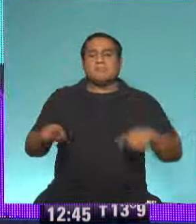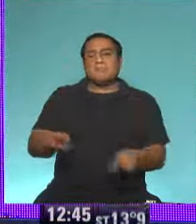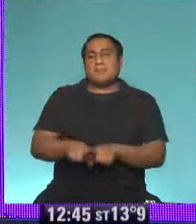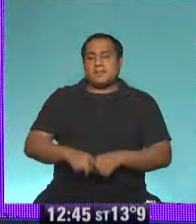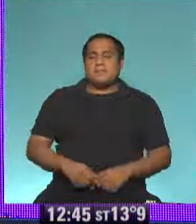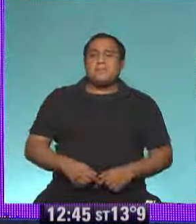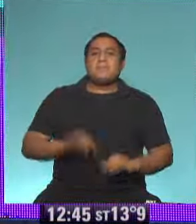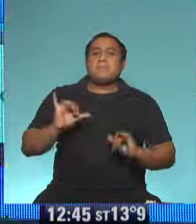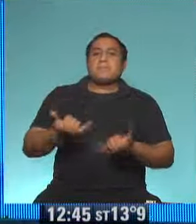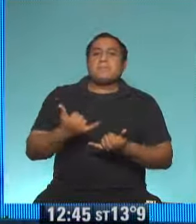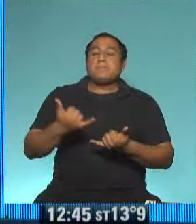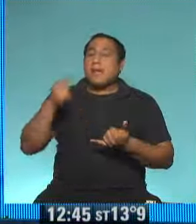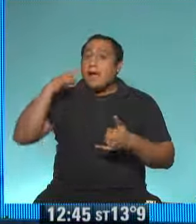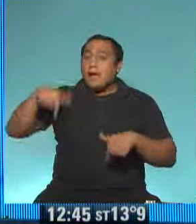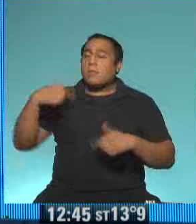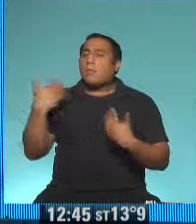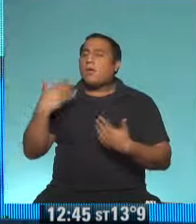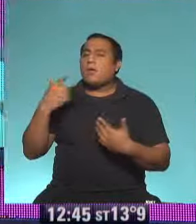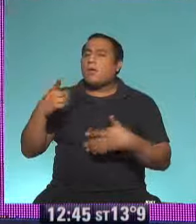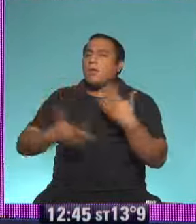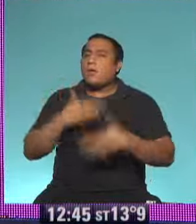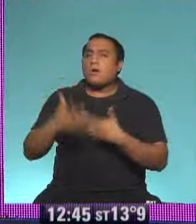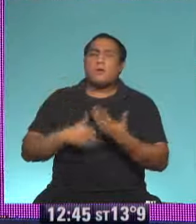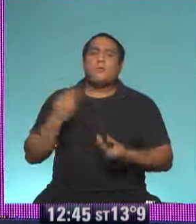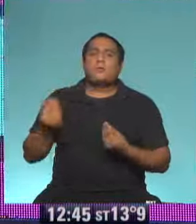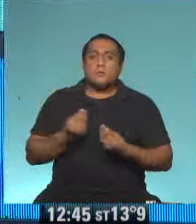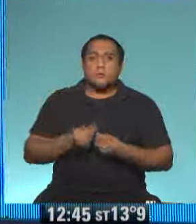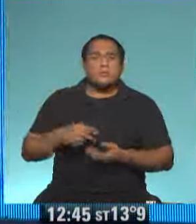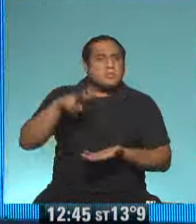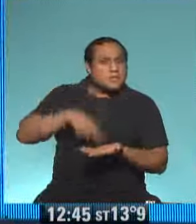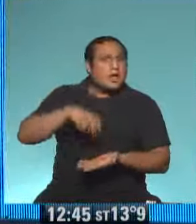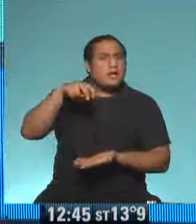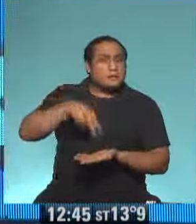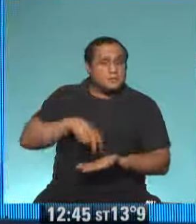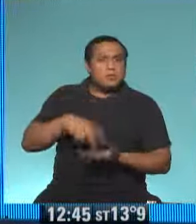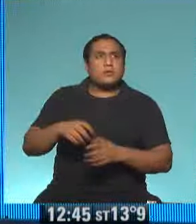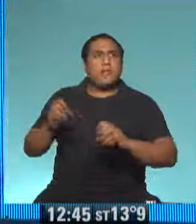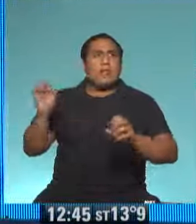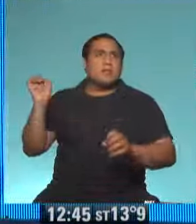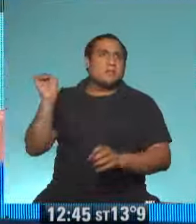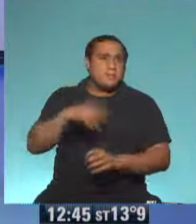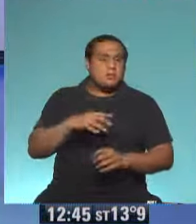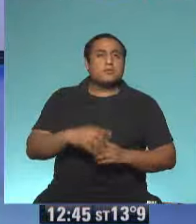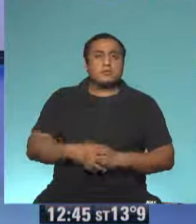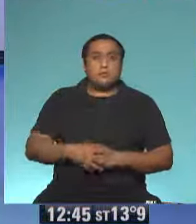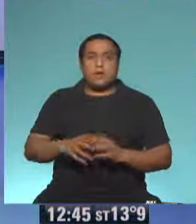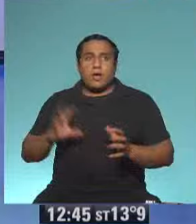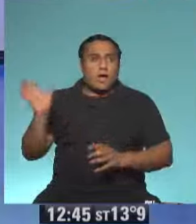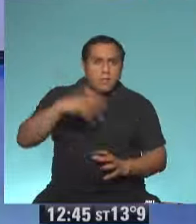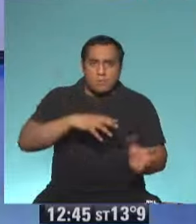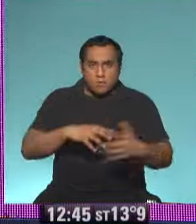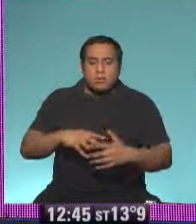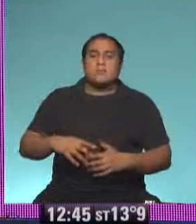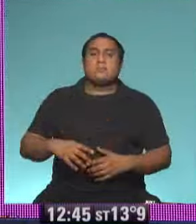les voy a decir para que puedan jugar, porque hoy vamos a hacer unos saltos, unos lanzamientos, un handball. ¡Apa, qué bueno!